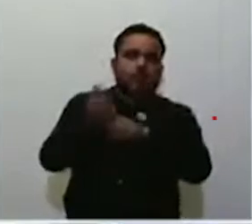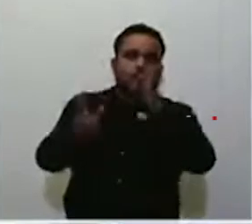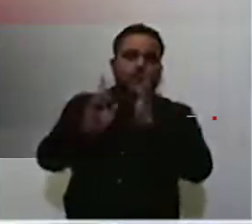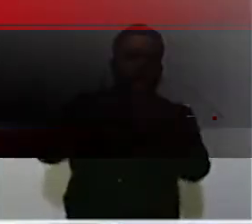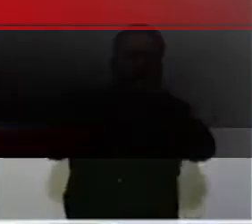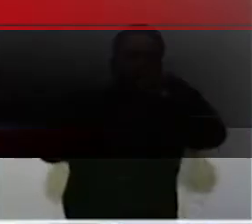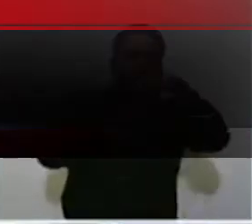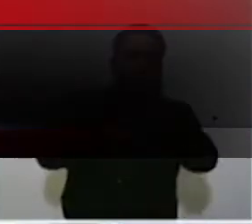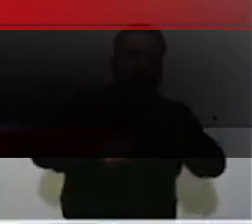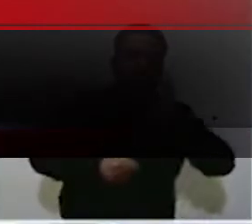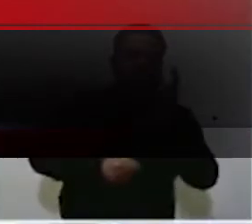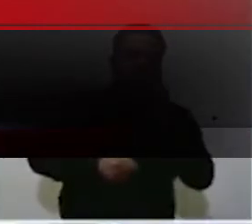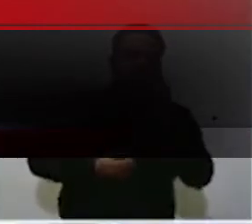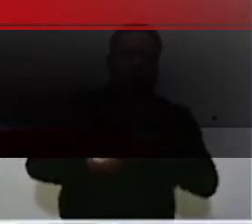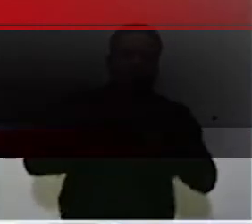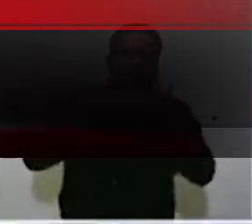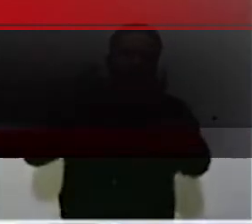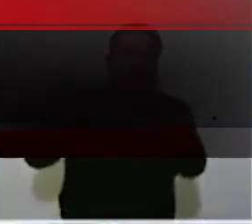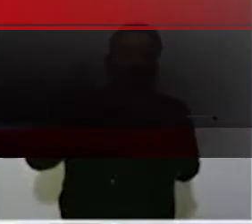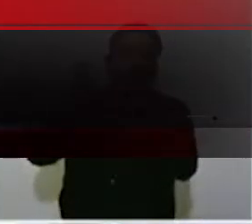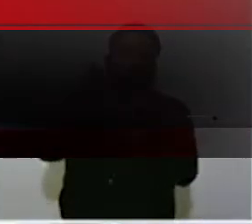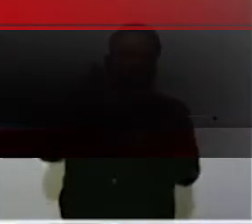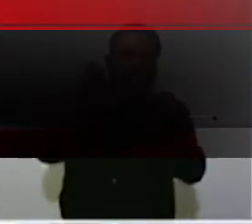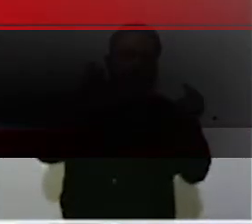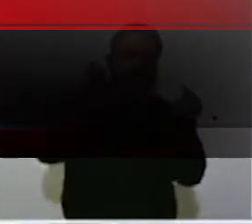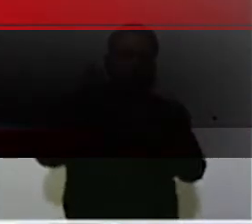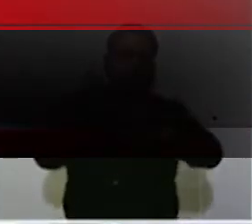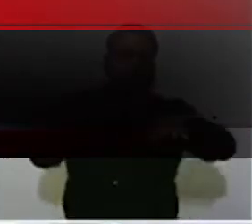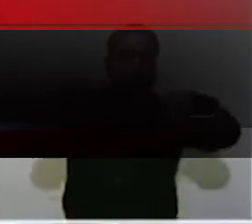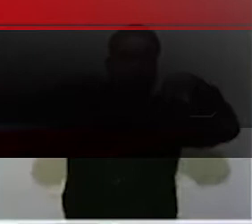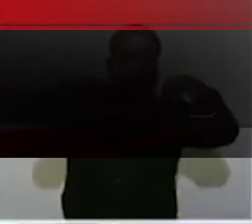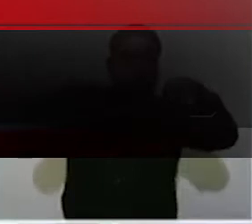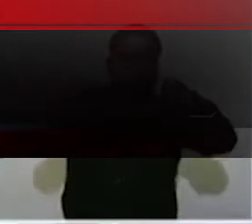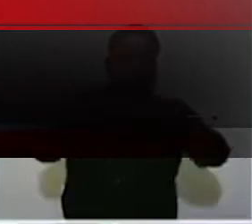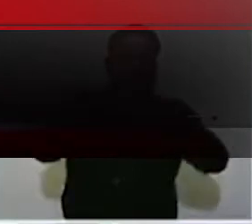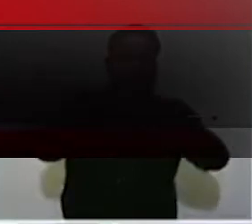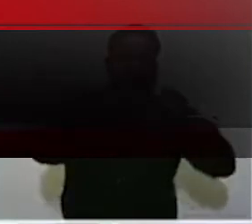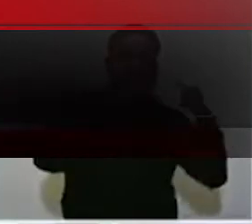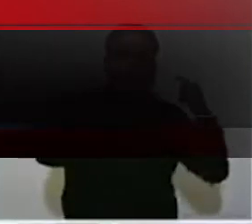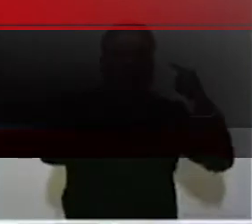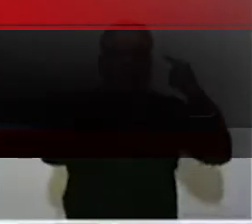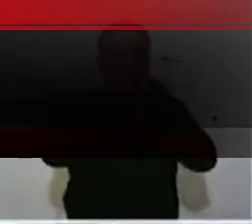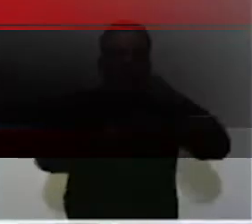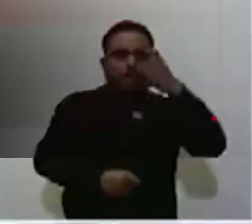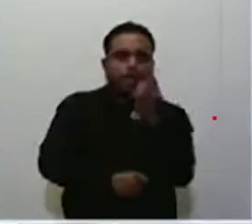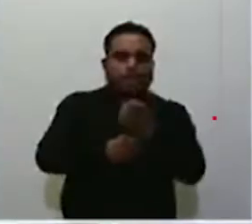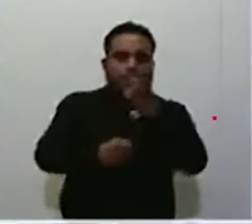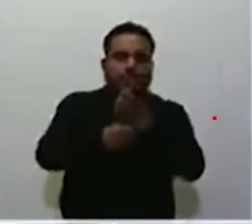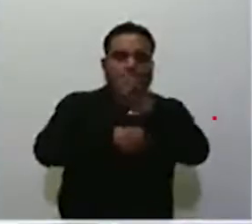vengo ante ustedes para hacer entrega del documento que avala el trabajo realizado Durante este primer año de gobierno